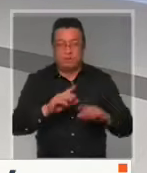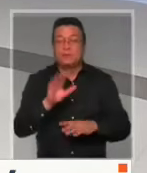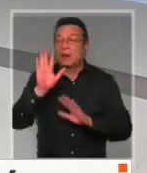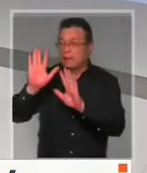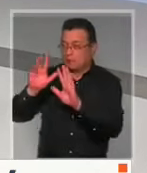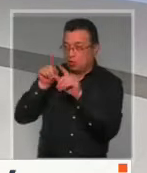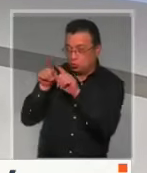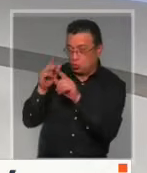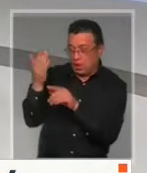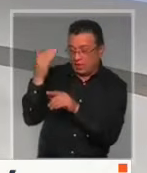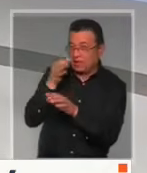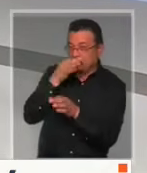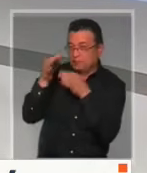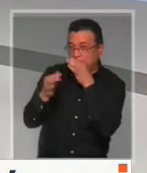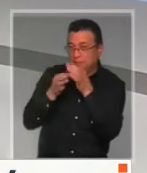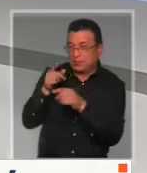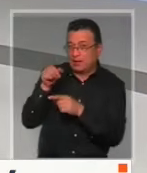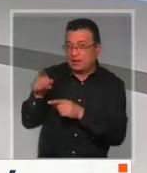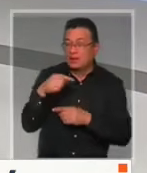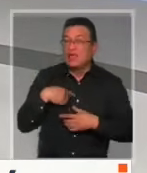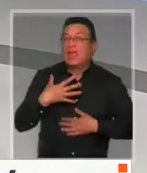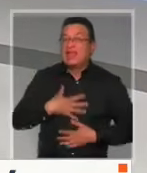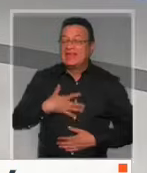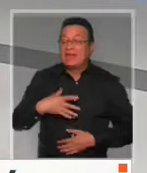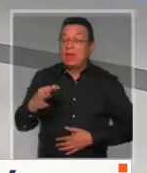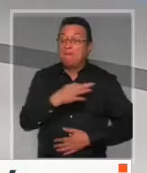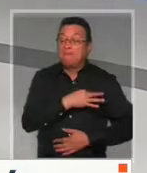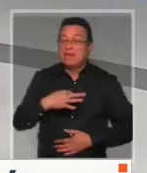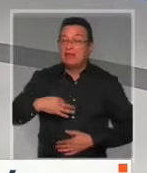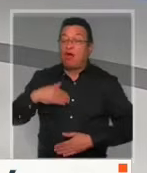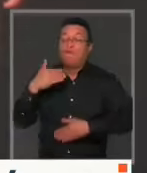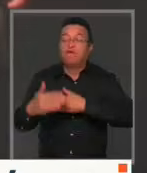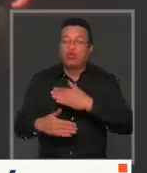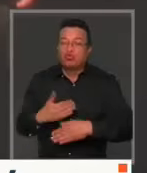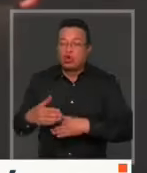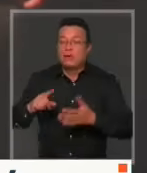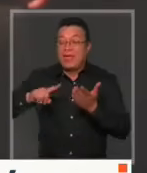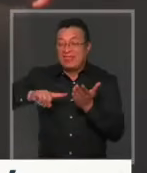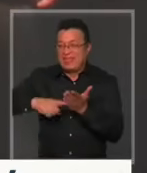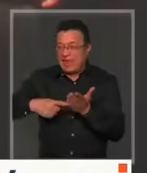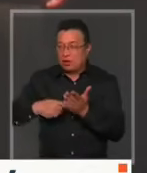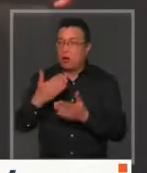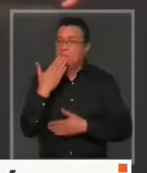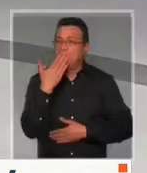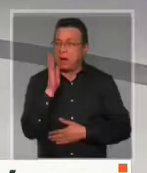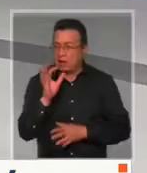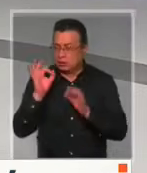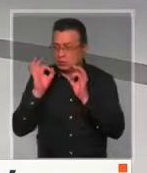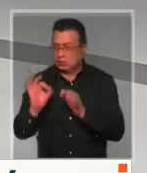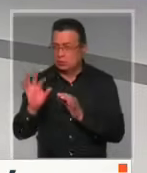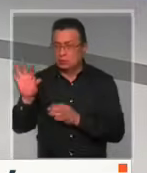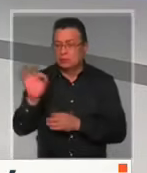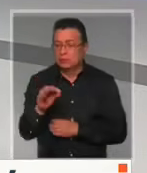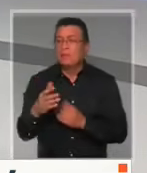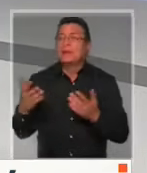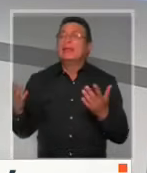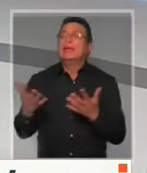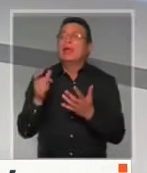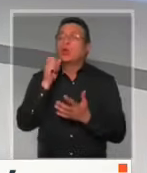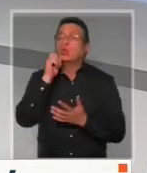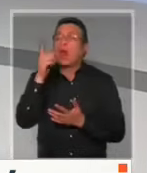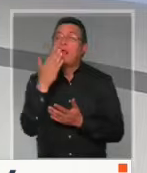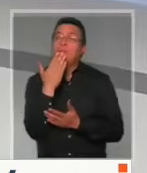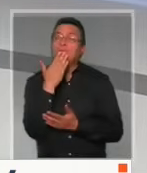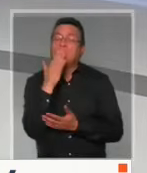anteriormente en la primera respuesta cuando usted dice que quiere que sea un ministerio que funcione, que sea técnico, que sea especialista. ¿Qué especialidad va a tener